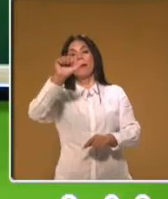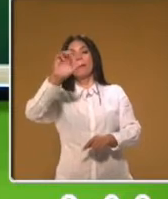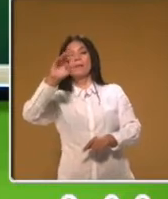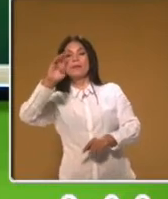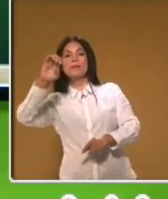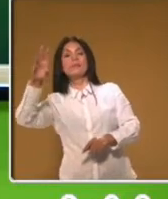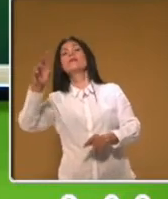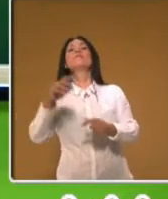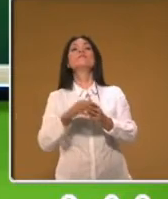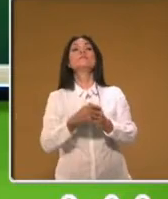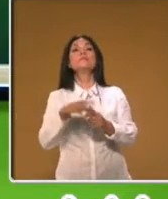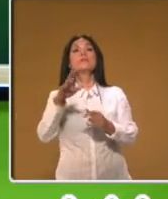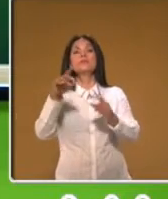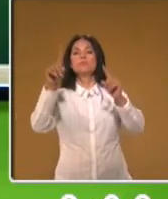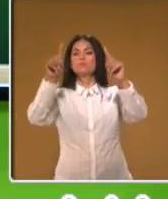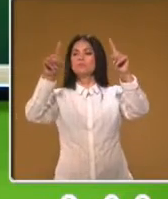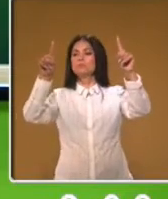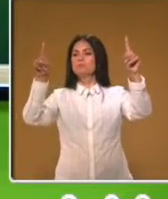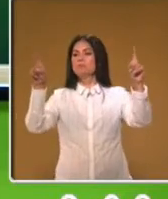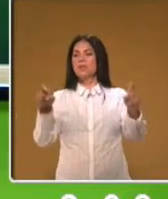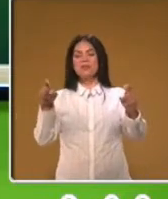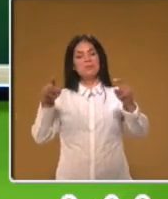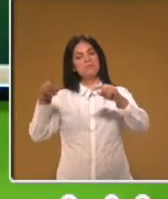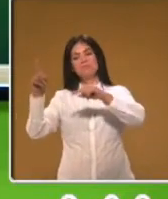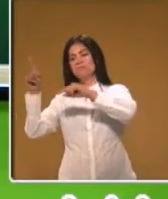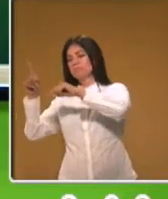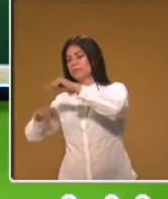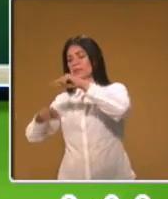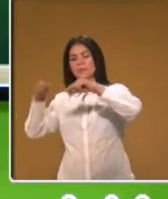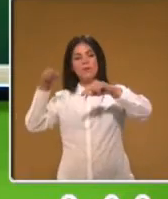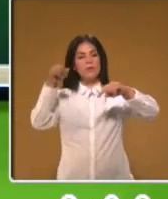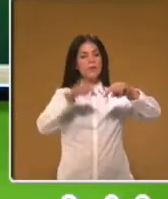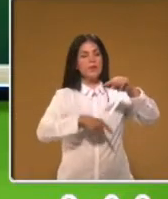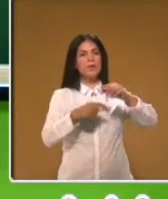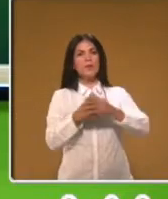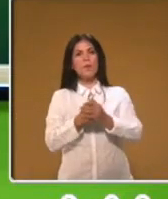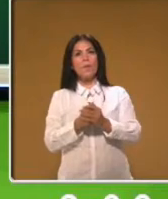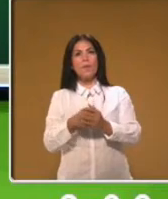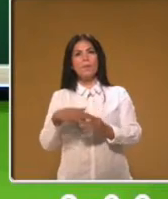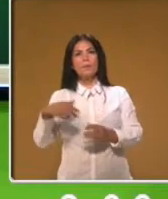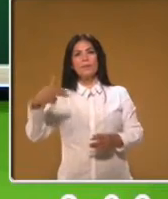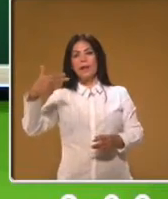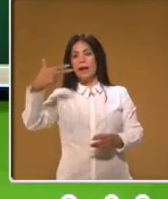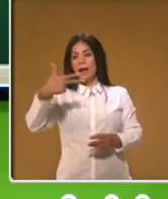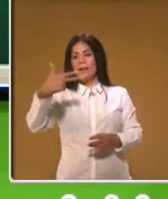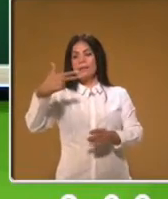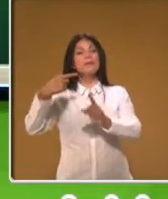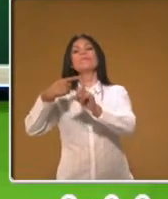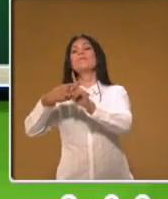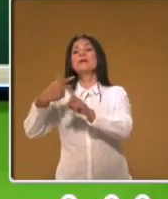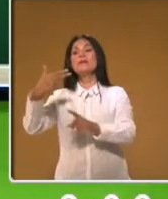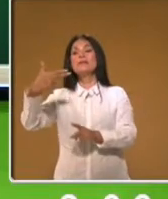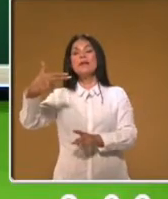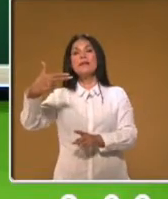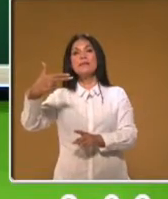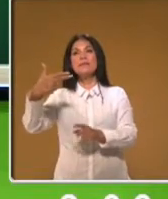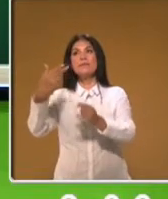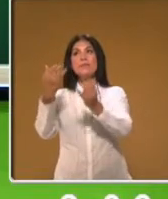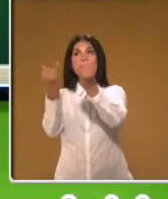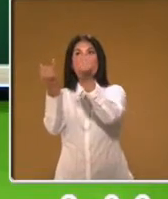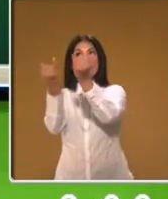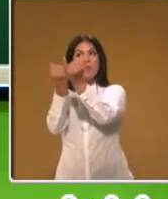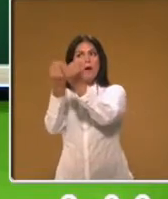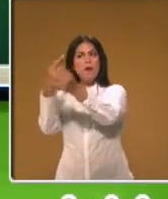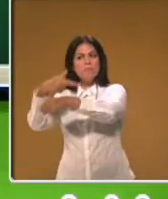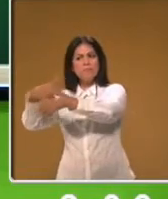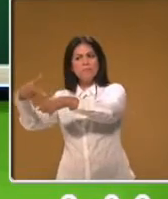paréntesis, que aquí no tengo problema, nada más bajé los datos. ¿Y qué voy a hacer? H más H me va a dar 2H. Pero